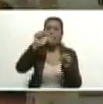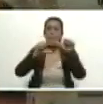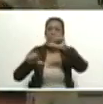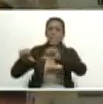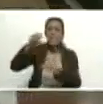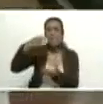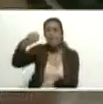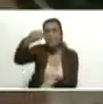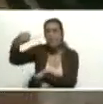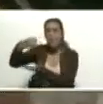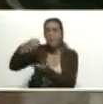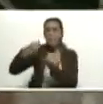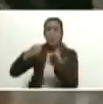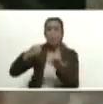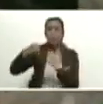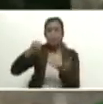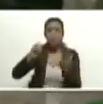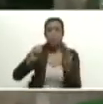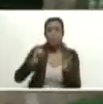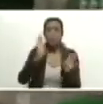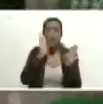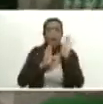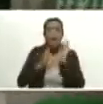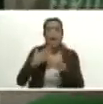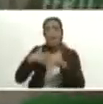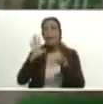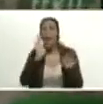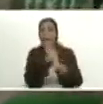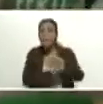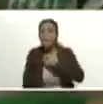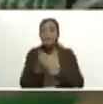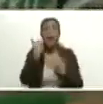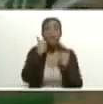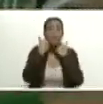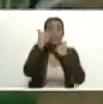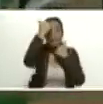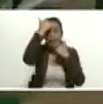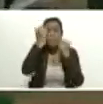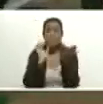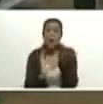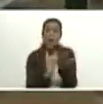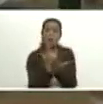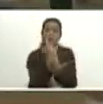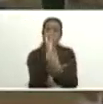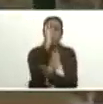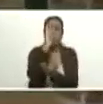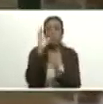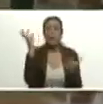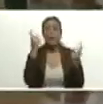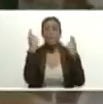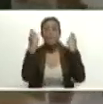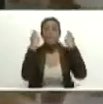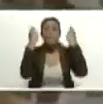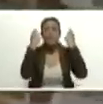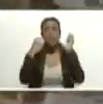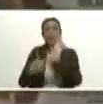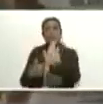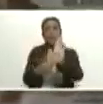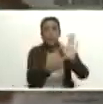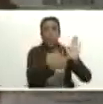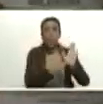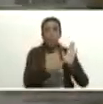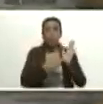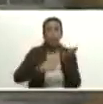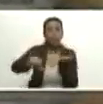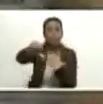donde ocurre la fertilización de todo nuestro país. En esta ocasión, por la instalación de esta feria, venimos entonces a traer a nuestro gran